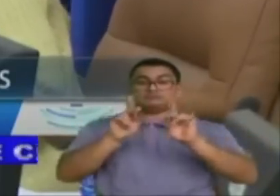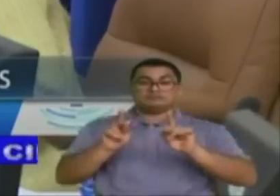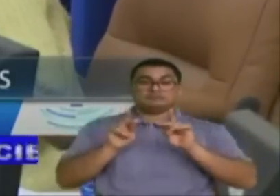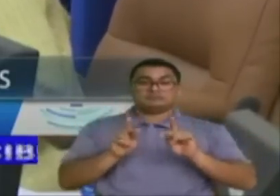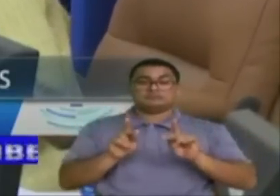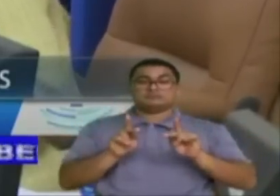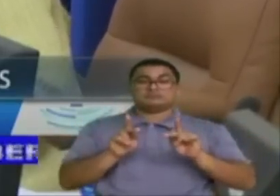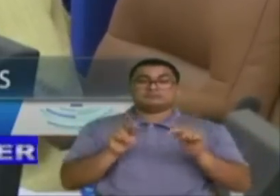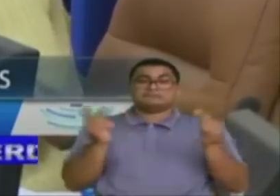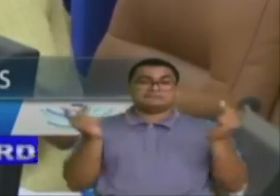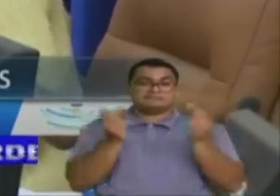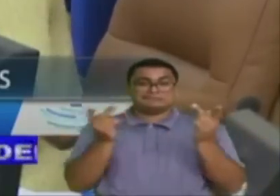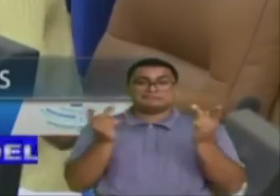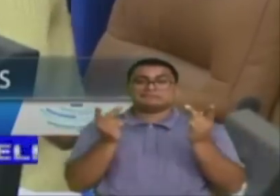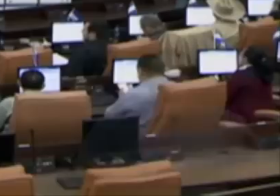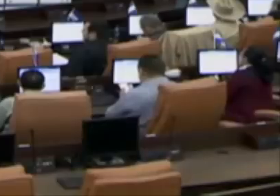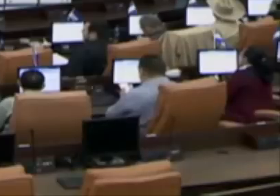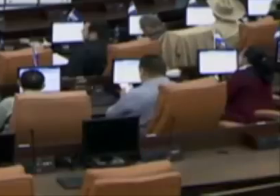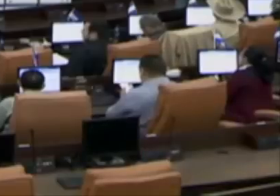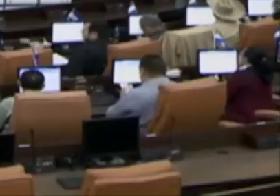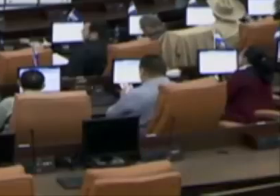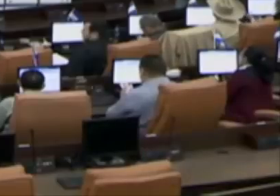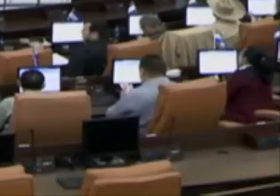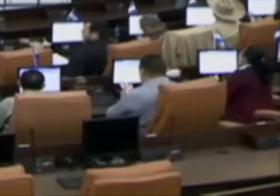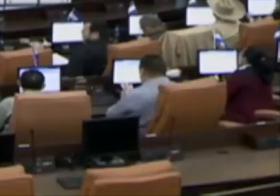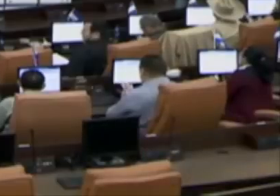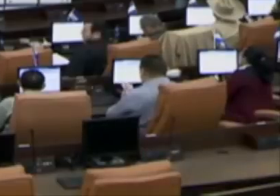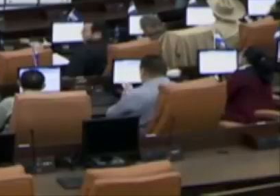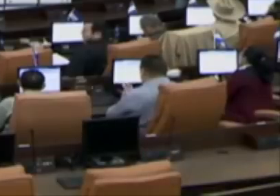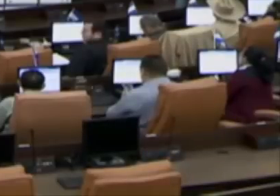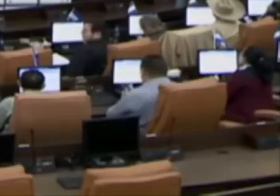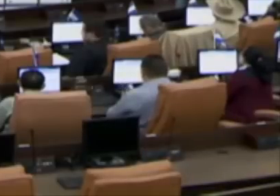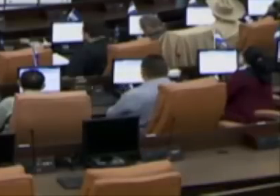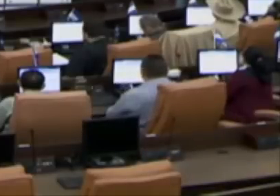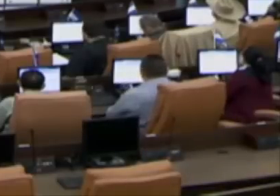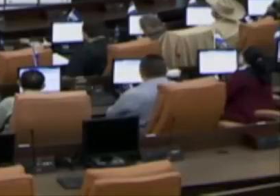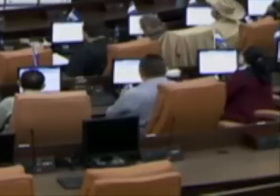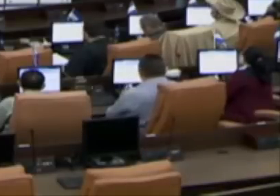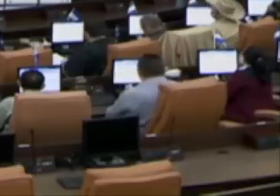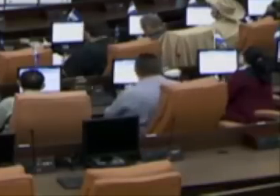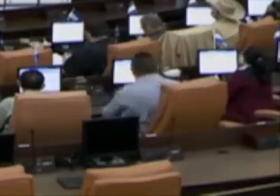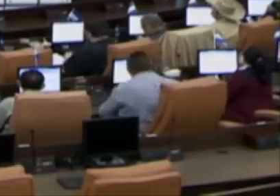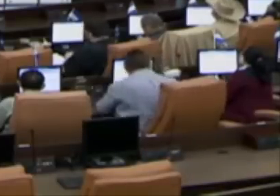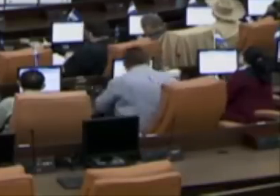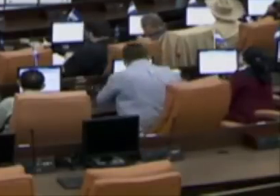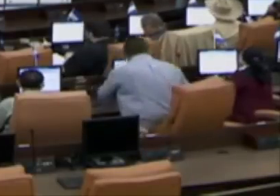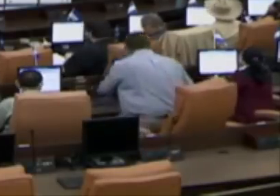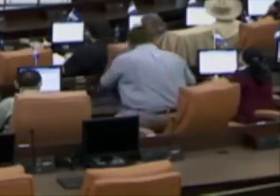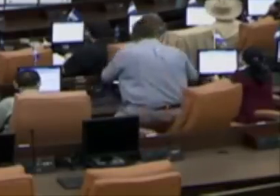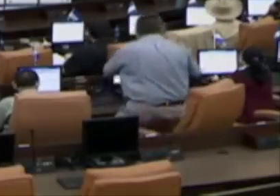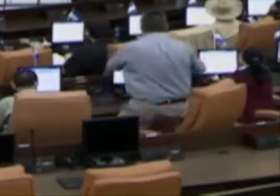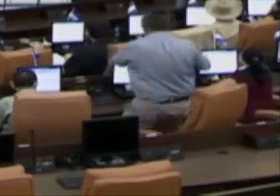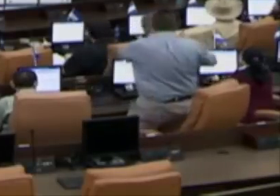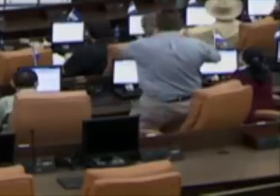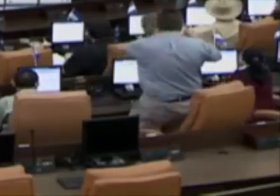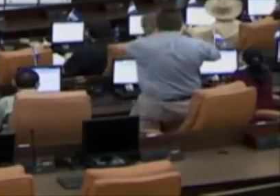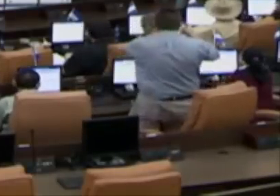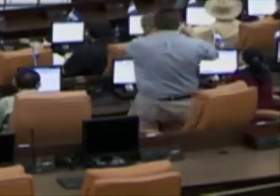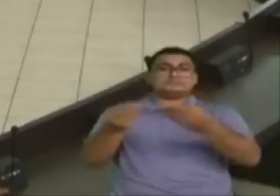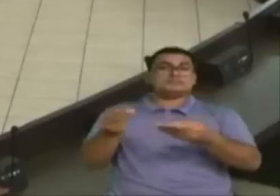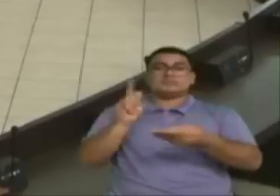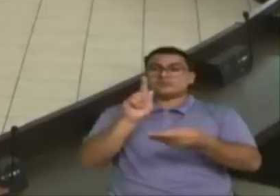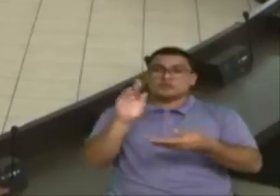e instaurar en el país una ley de cadena perpetua que sería aplicada contra quienes el gobierno considere que cometan crímenes de